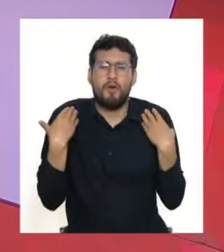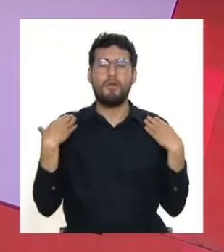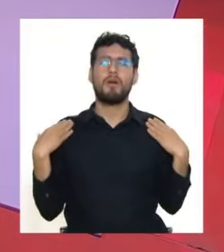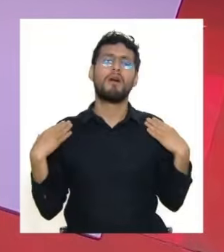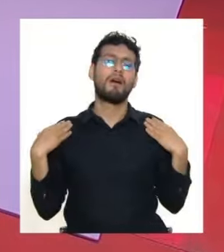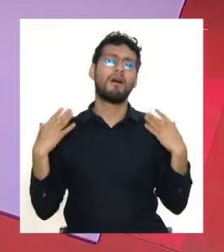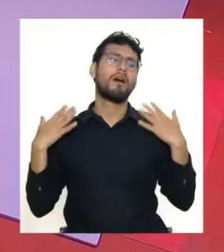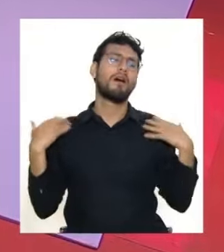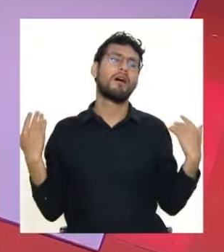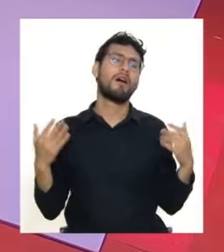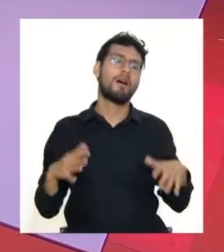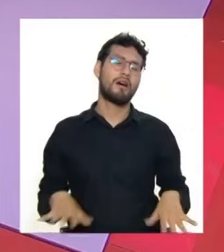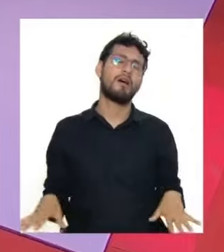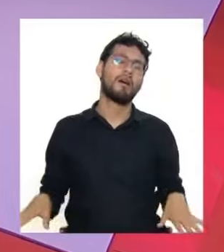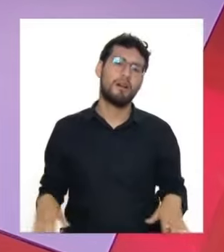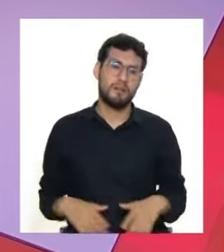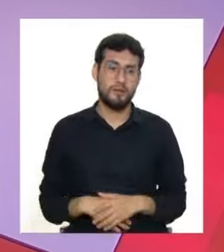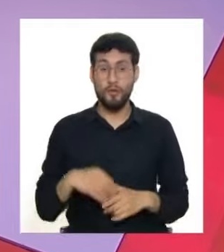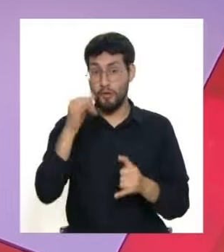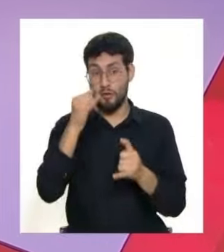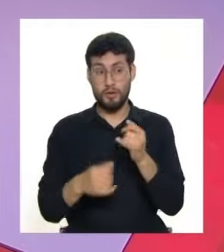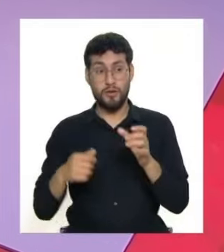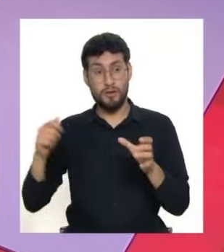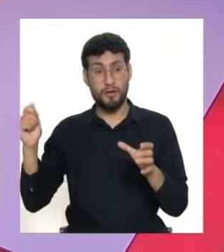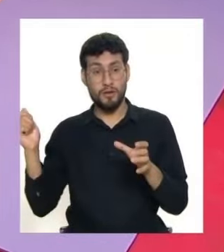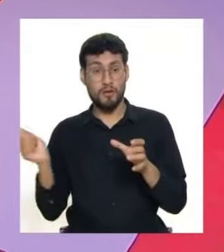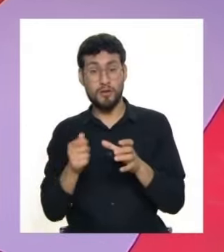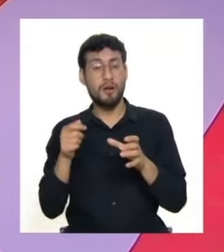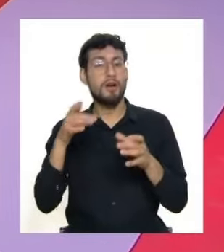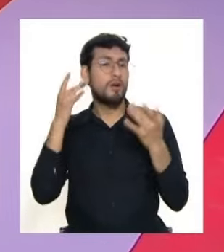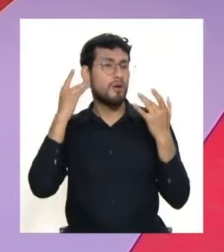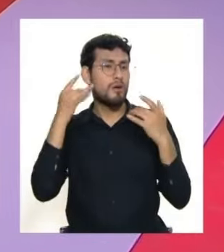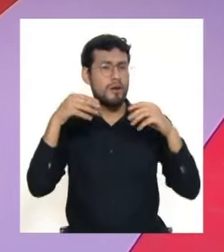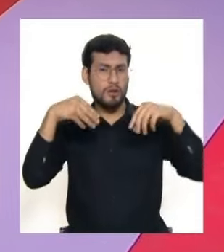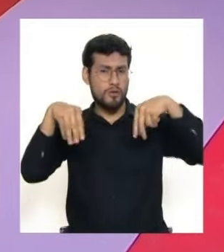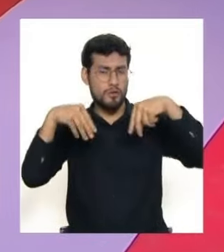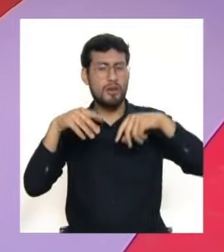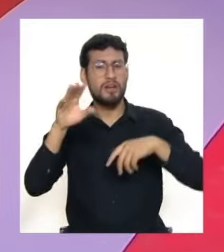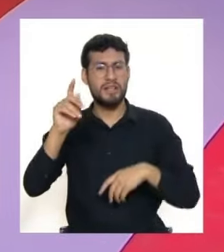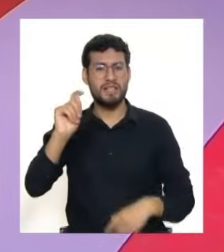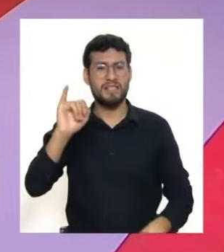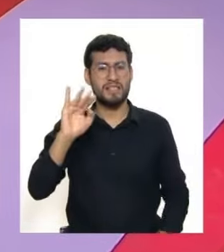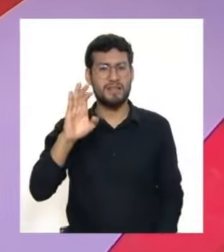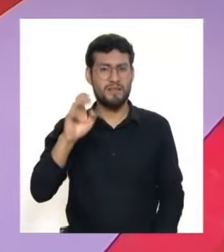pecho. Y vamos con un sonidito más. Son también campanitas tibetanas.